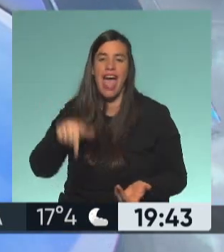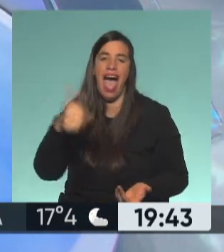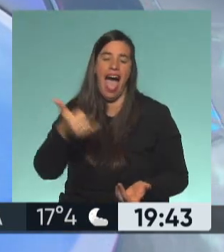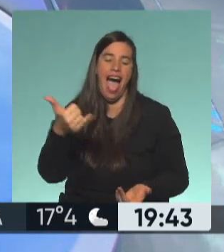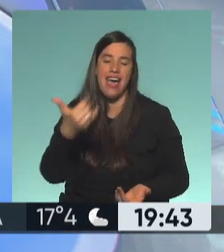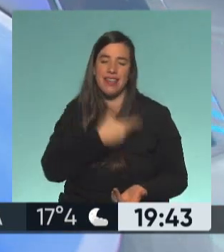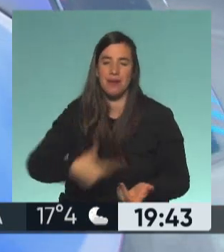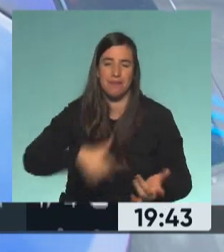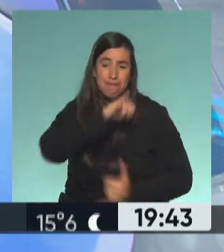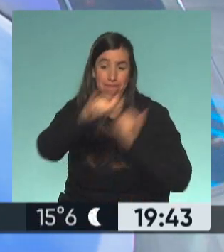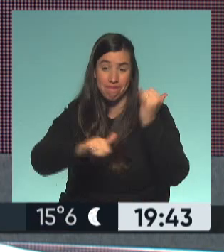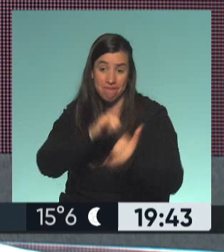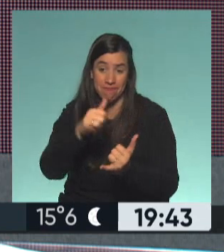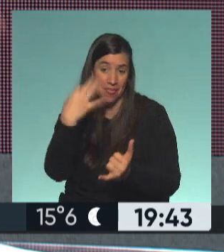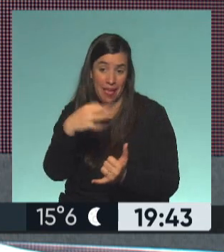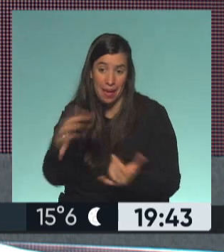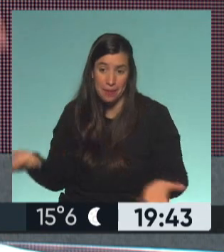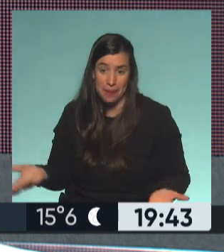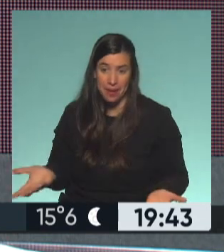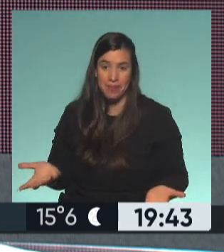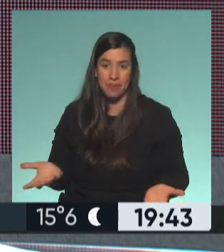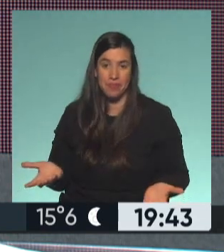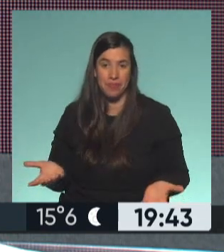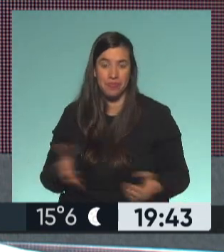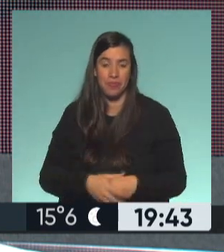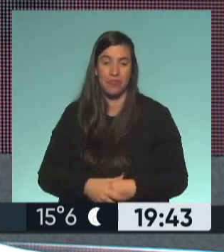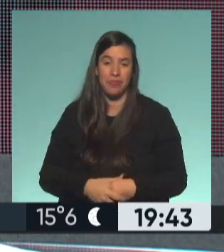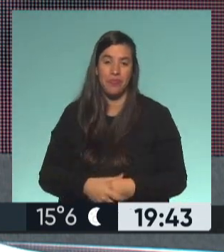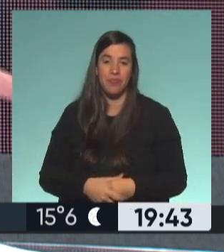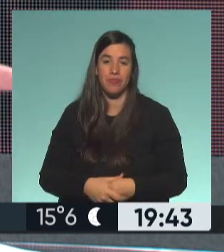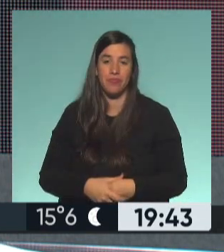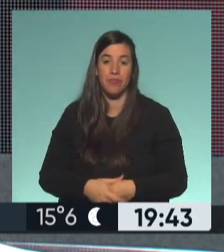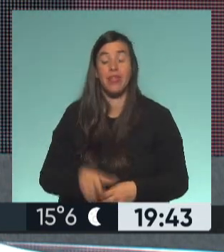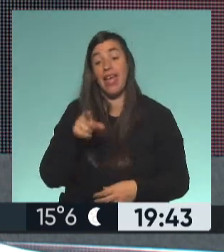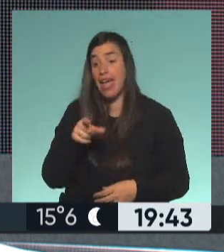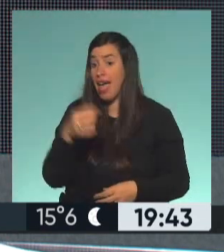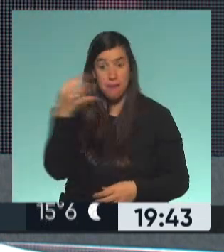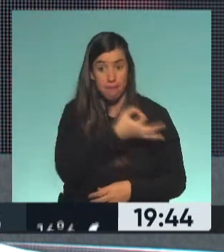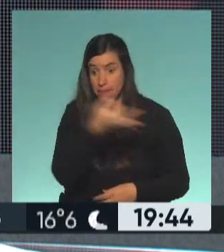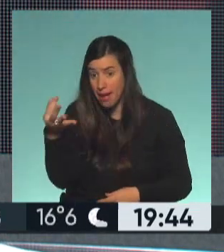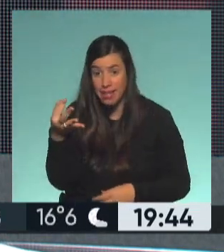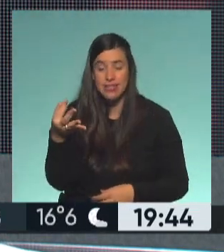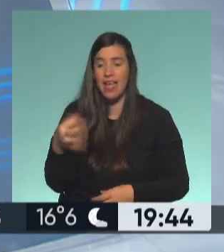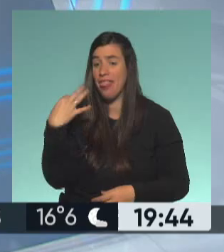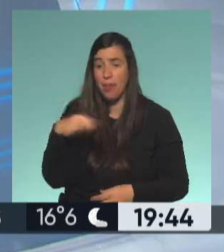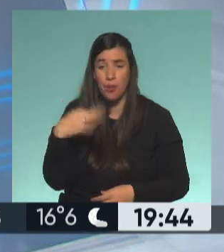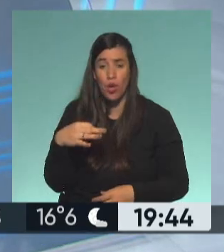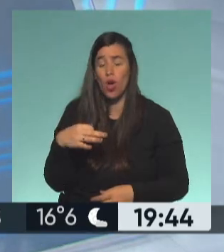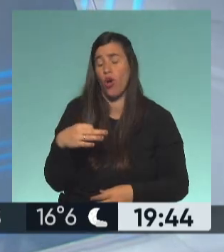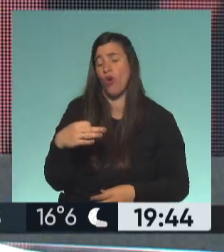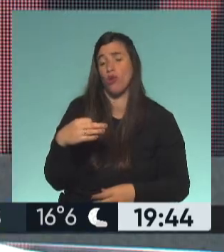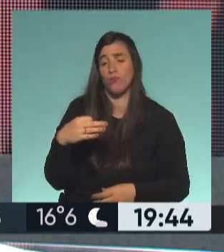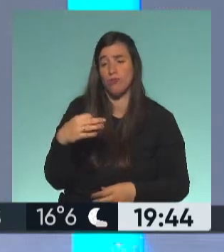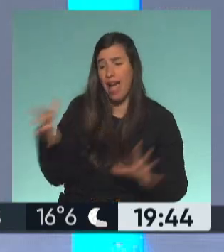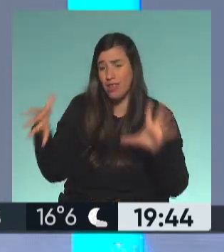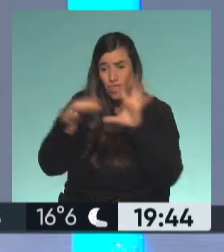El de Economía es el hombre más a la derecha de Bolsonaro y se tuvo que asociar con el gobernador de San Pablo. Te digo un montón de